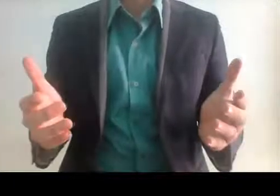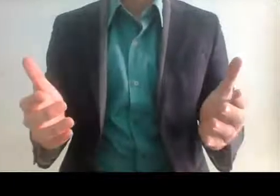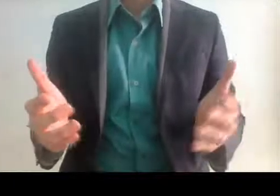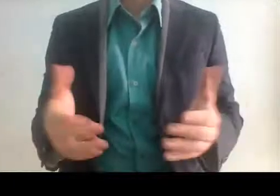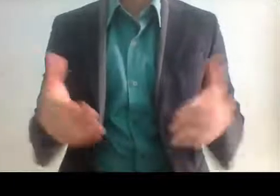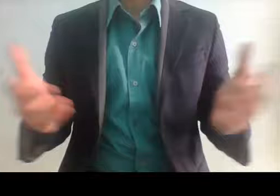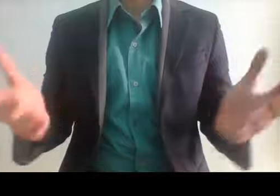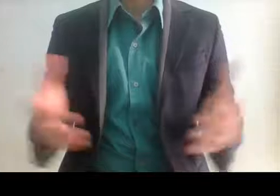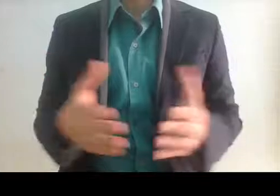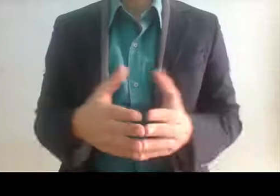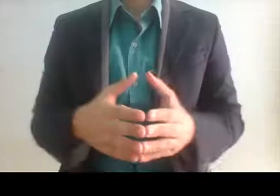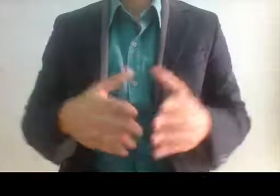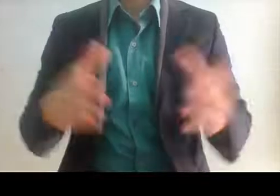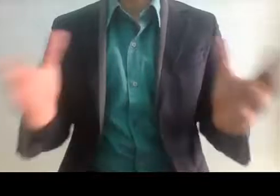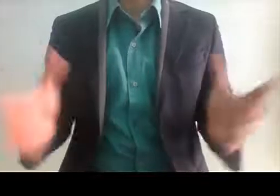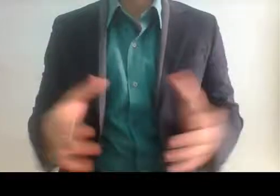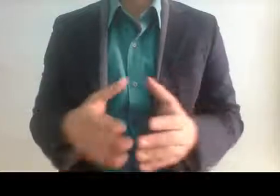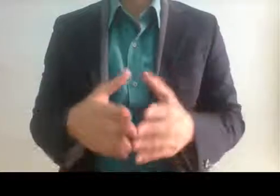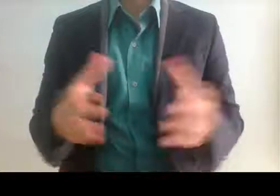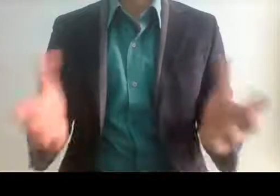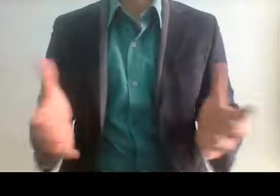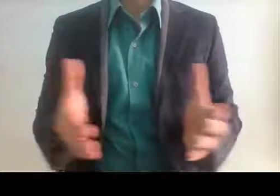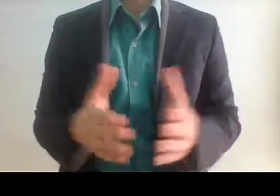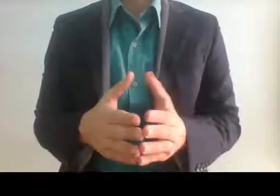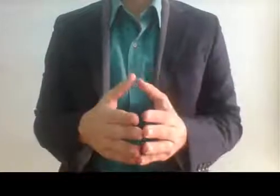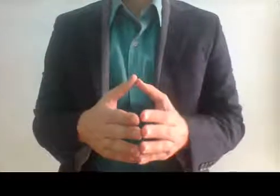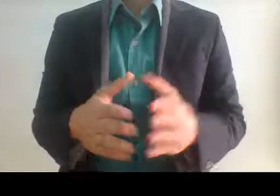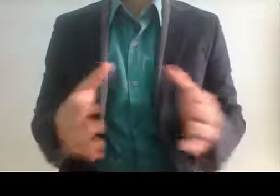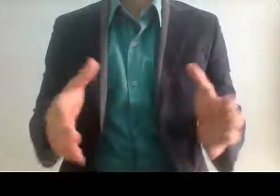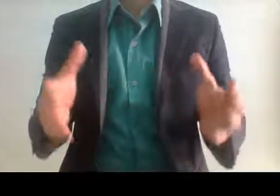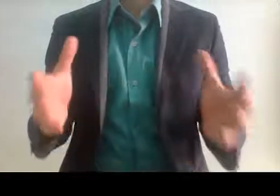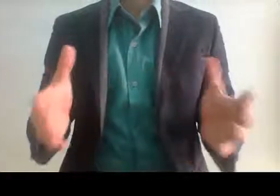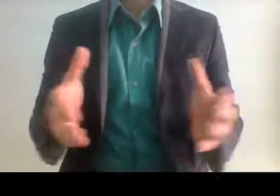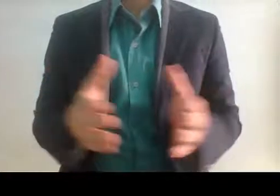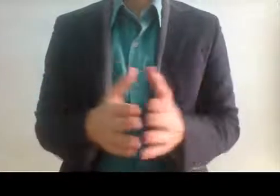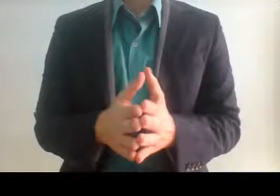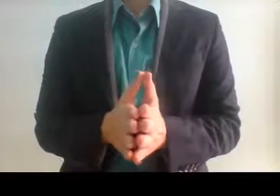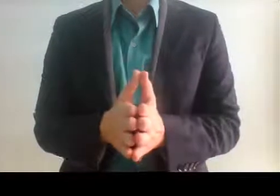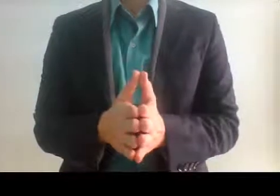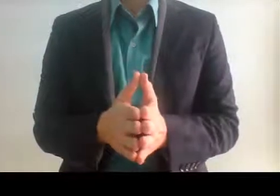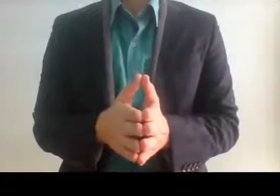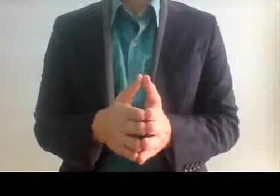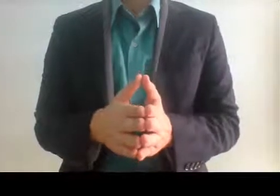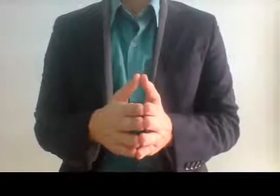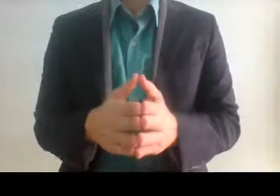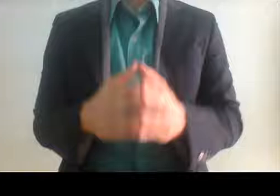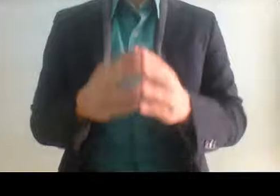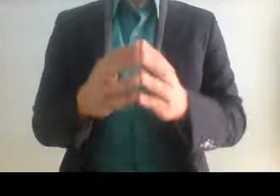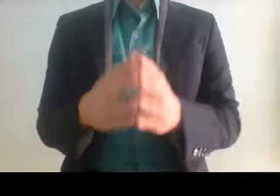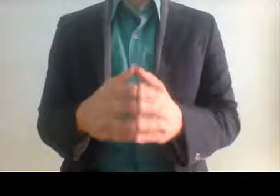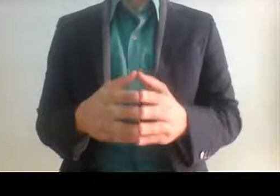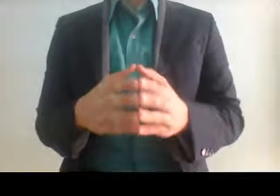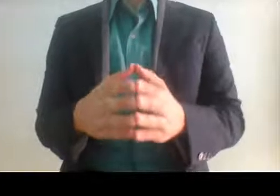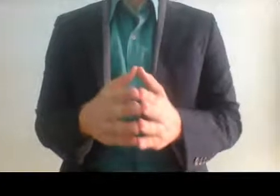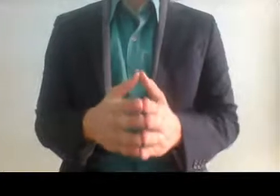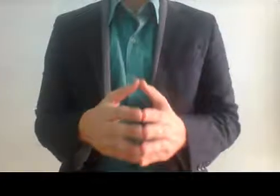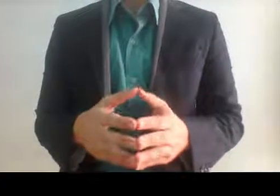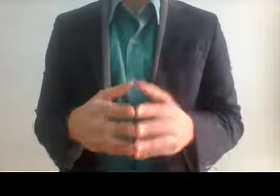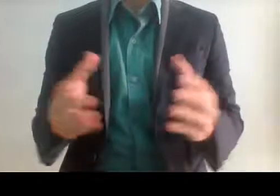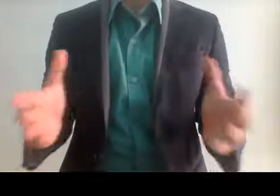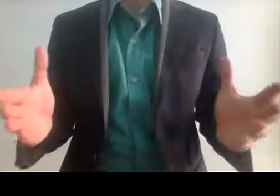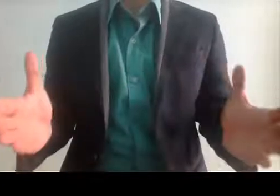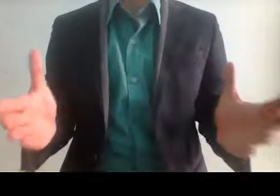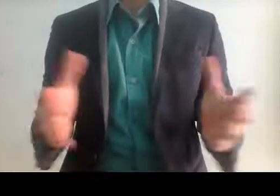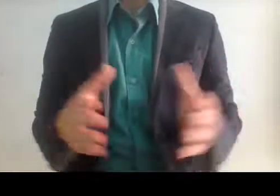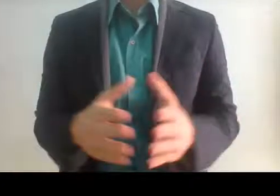delincuencia organizada, etc. La mayoría de los delitos donde a lo mejor la Guardia Nacional sí hemos visto que no ha podido frenar gran cantidad de